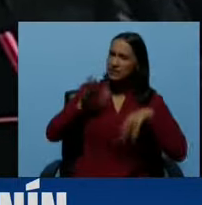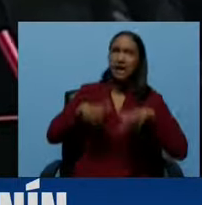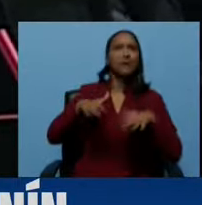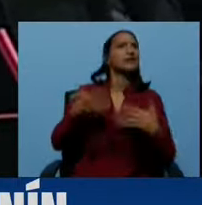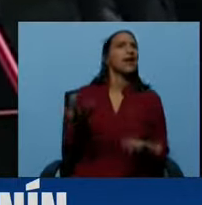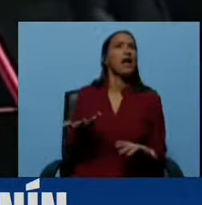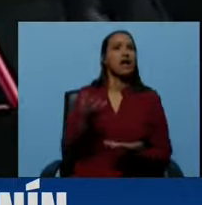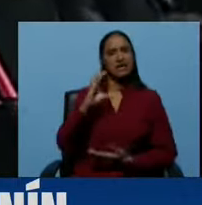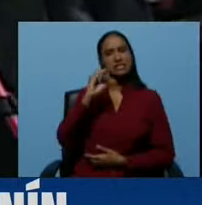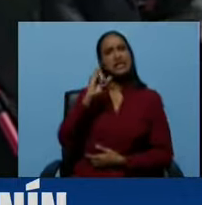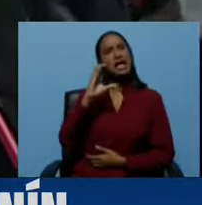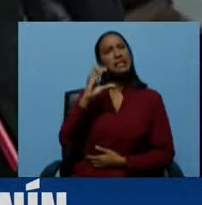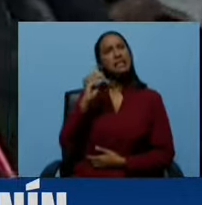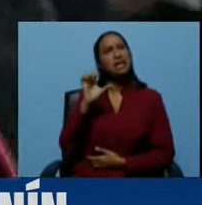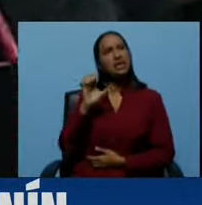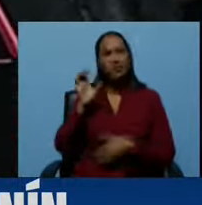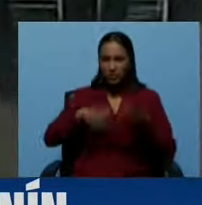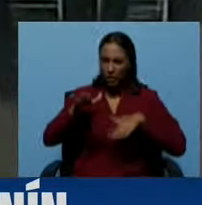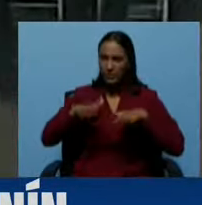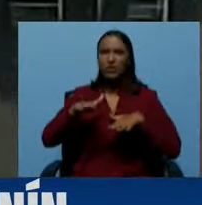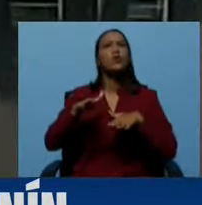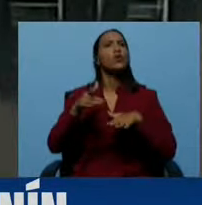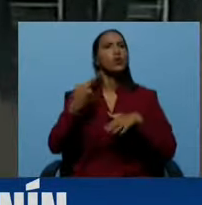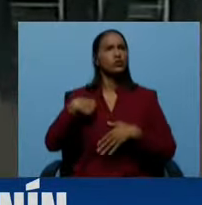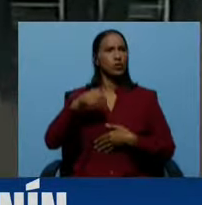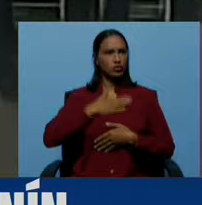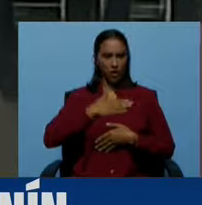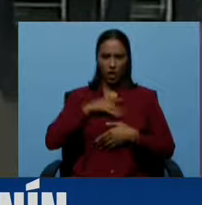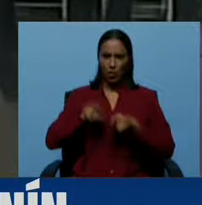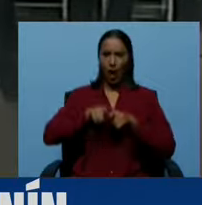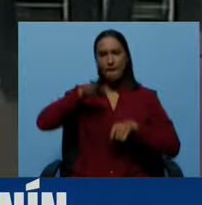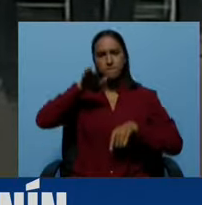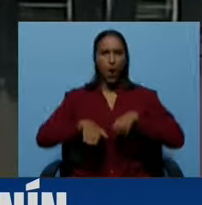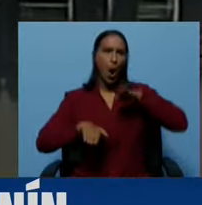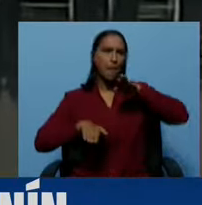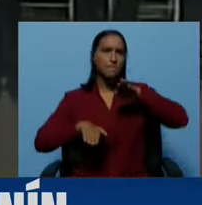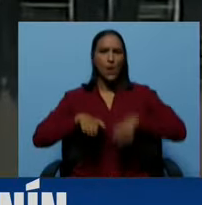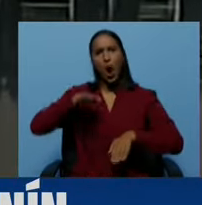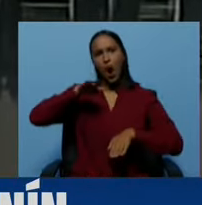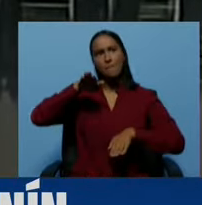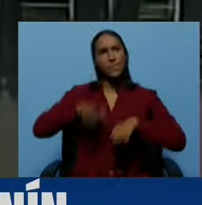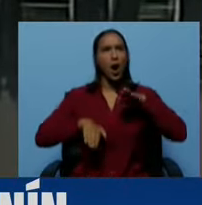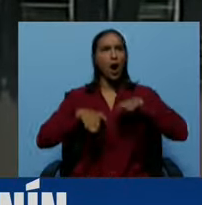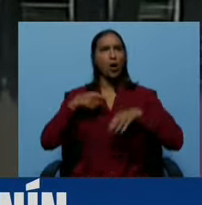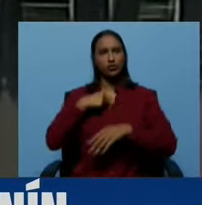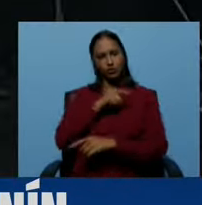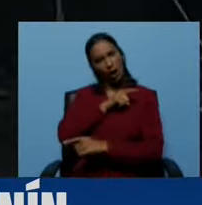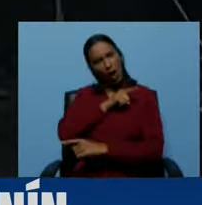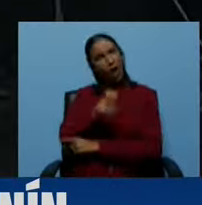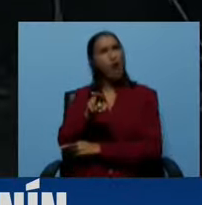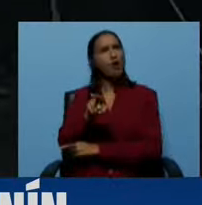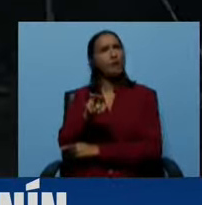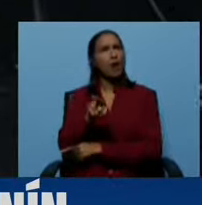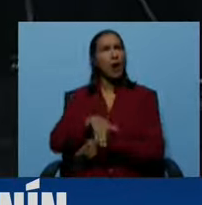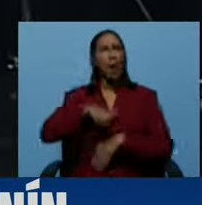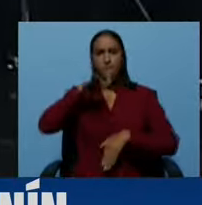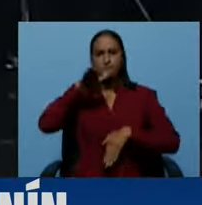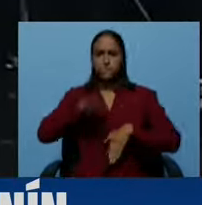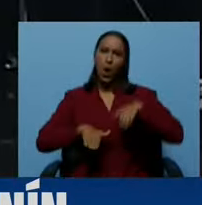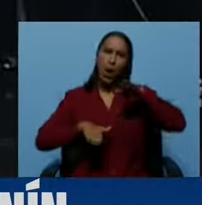Zapatee. Zapatee así como yo lo estoy haciendo en este momento. Es una orden, Caicedo.